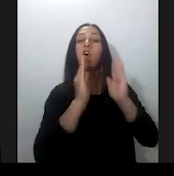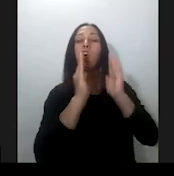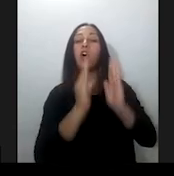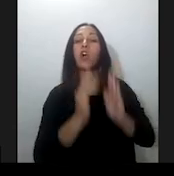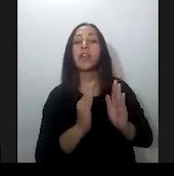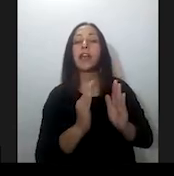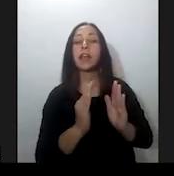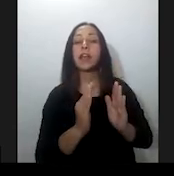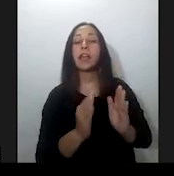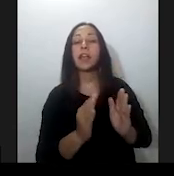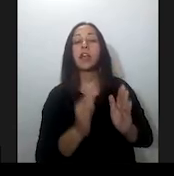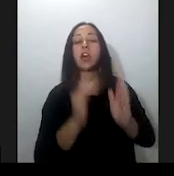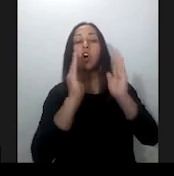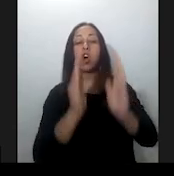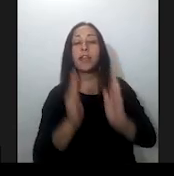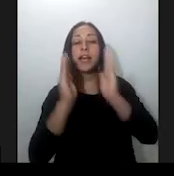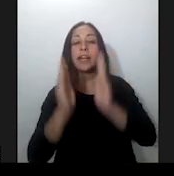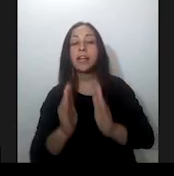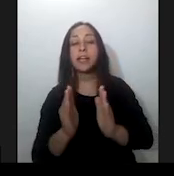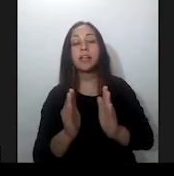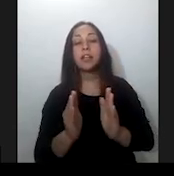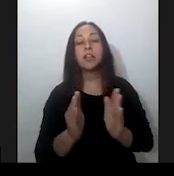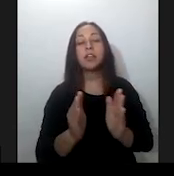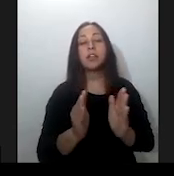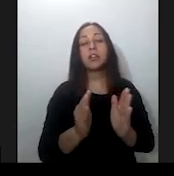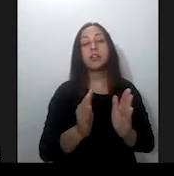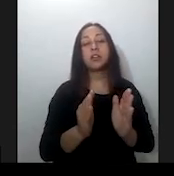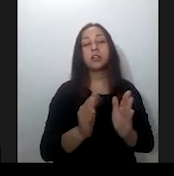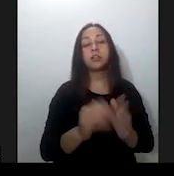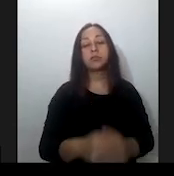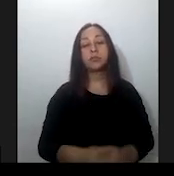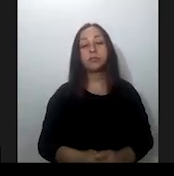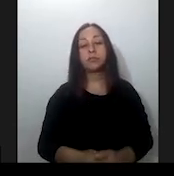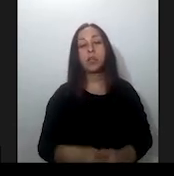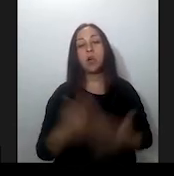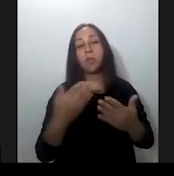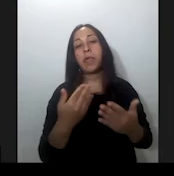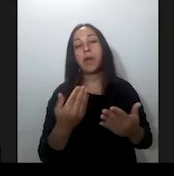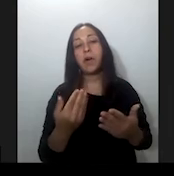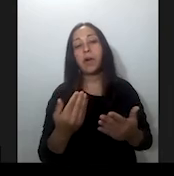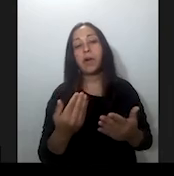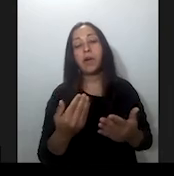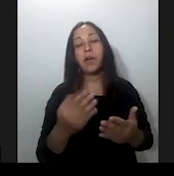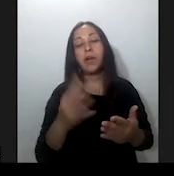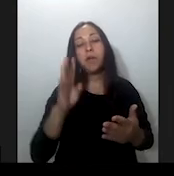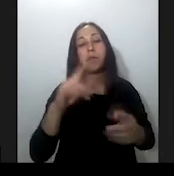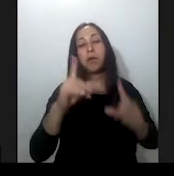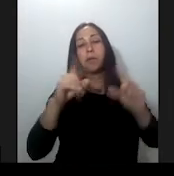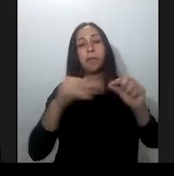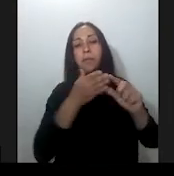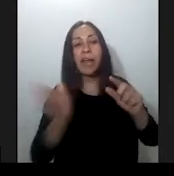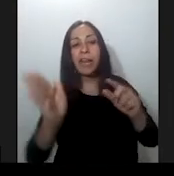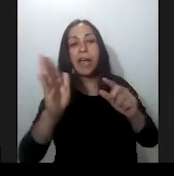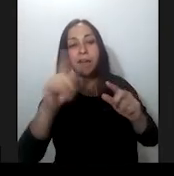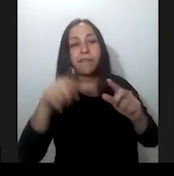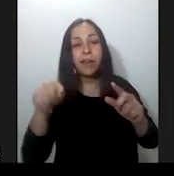También puedo ir a ordenar, ¿no? Y ahí puedo hacer ordenamientos como que más robustos. Podría decirle, quiero que